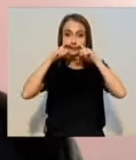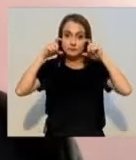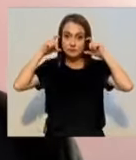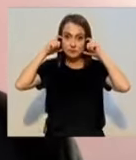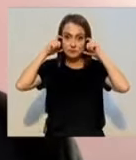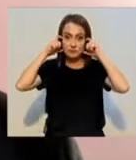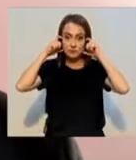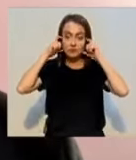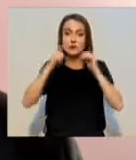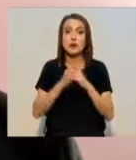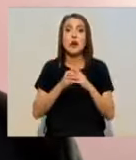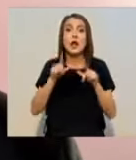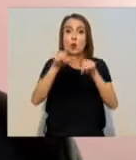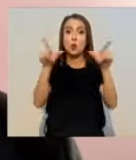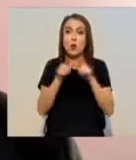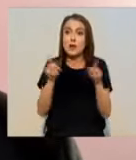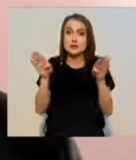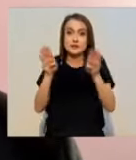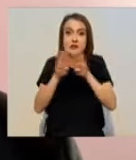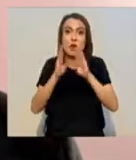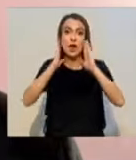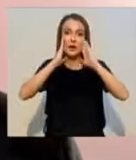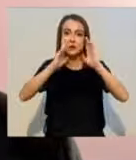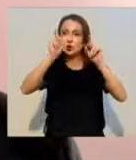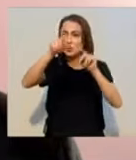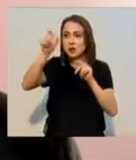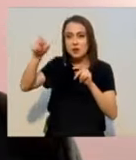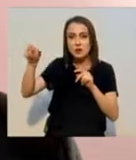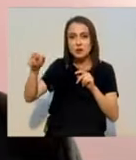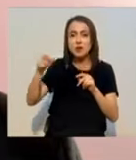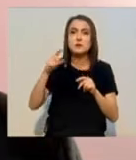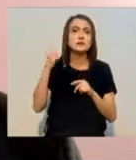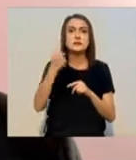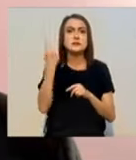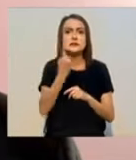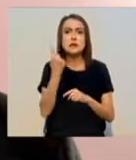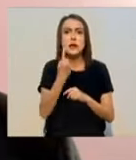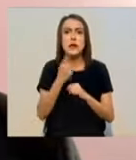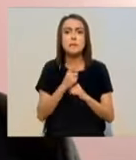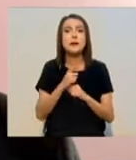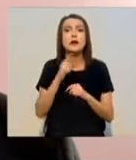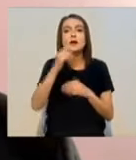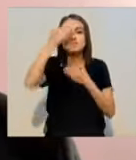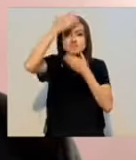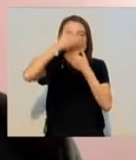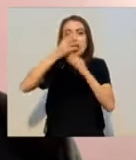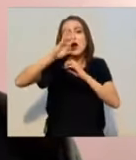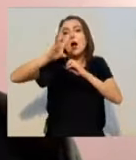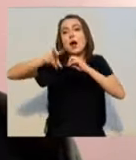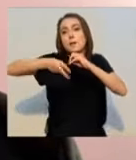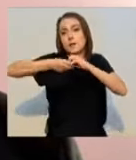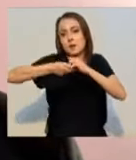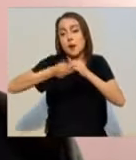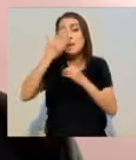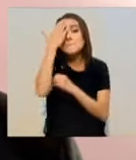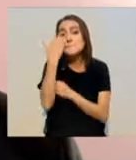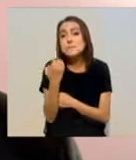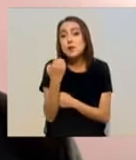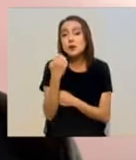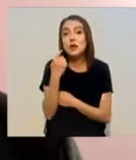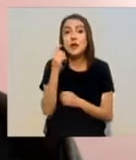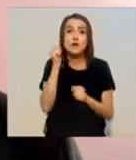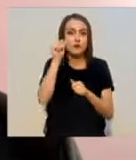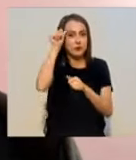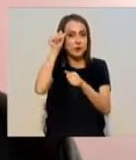espacios cerrados de atención al público. Las caretas van a quedar siempre de forma complementaria porque la parte